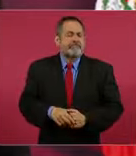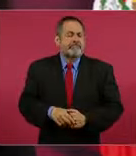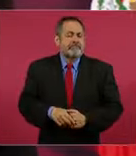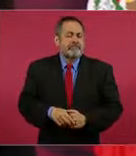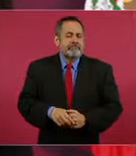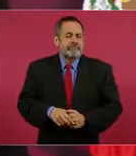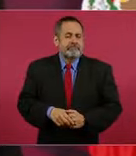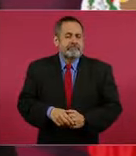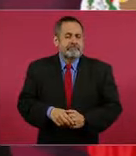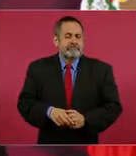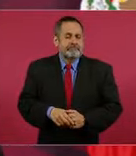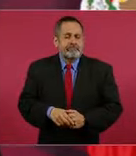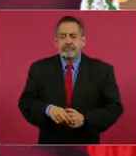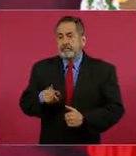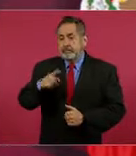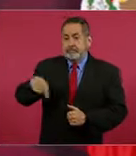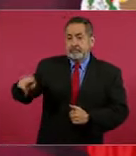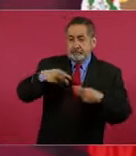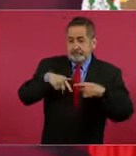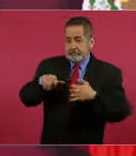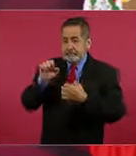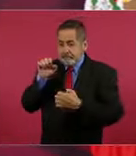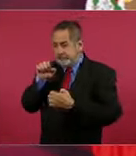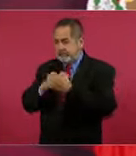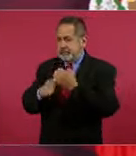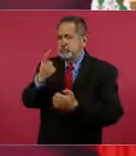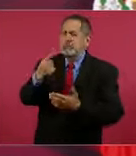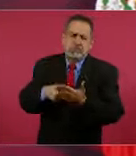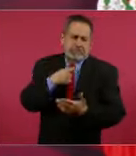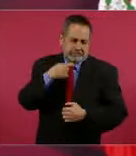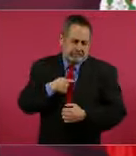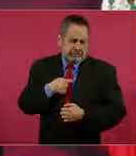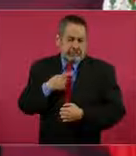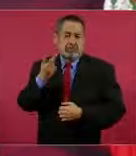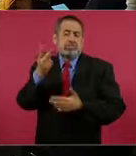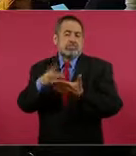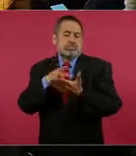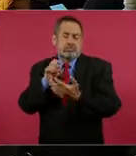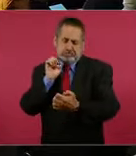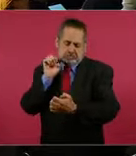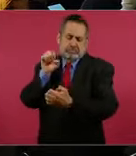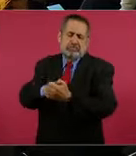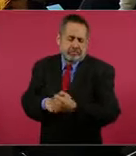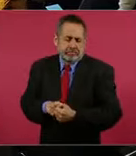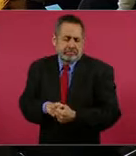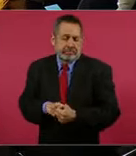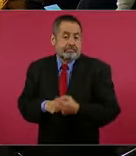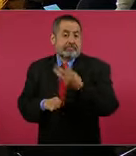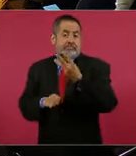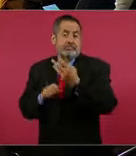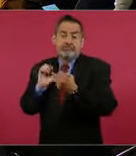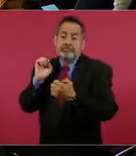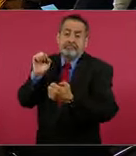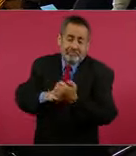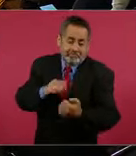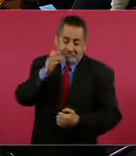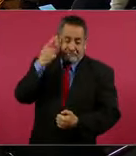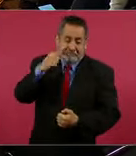Se le puede engañar al pueblo una vez, dos veces, pero no se le puede engañar todo el tiempo. Ya no están las colas, ya se dieron cuenta.